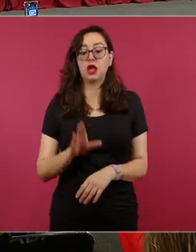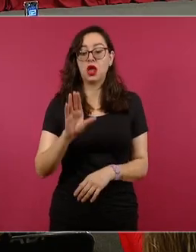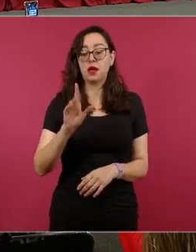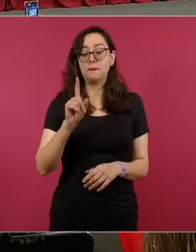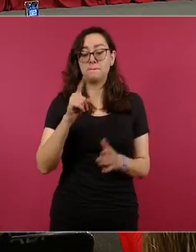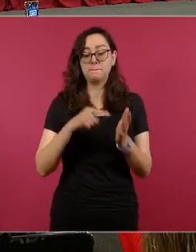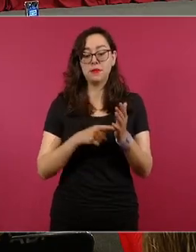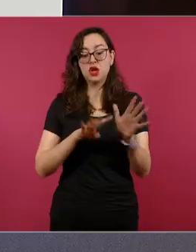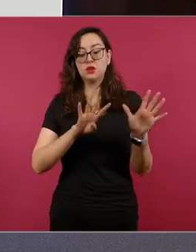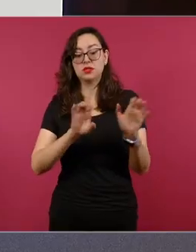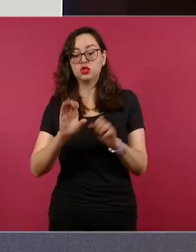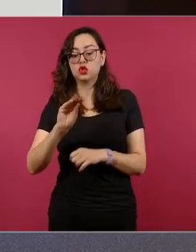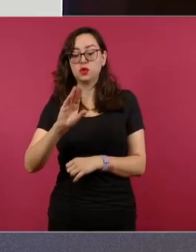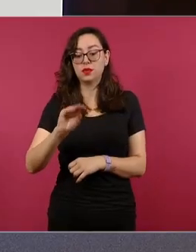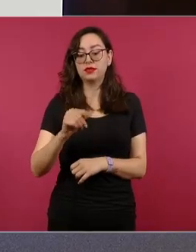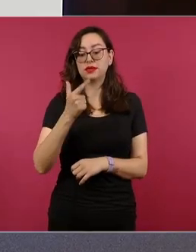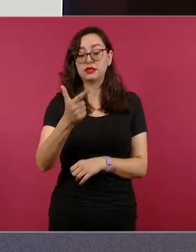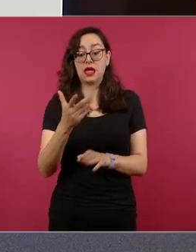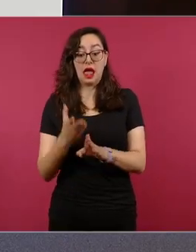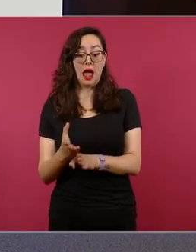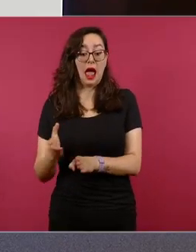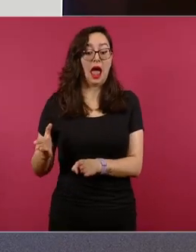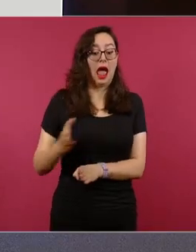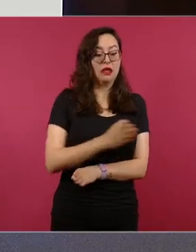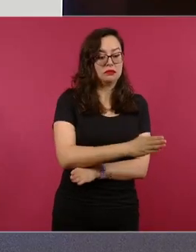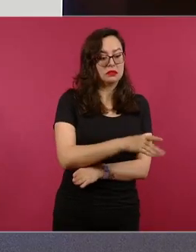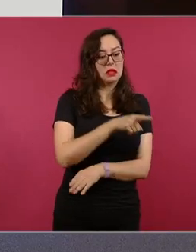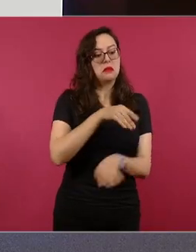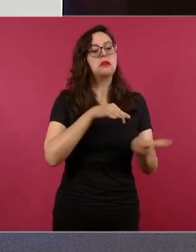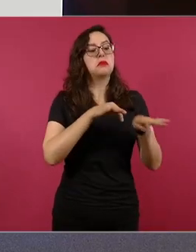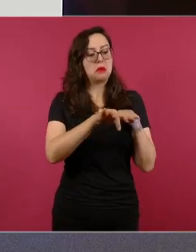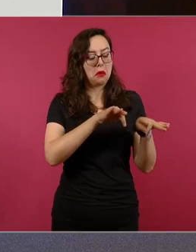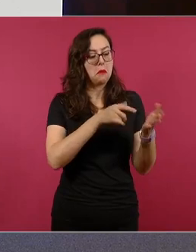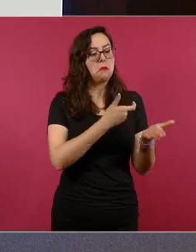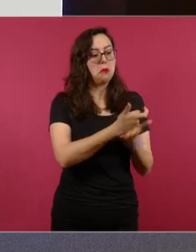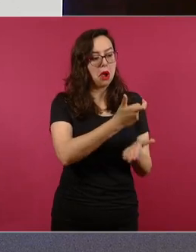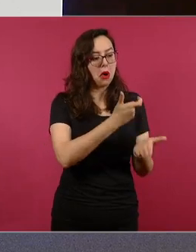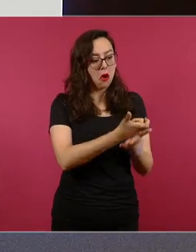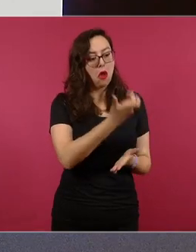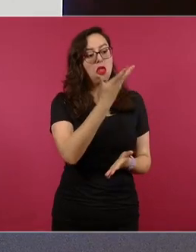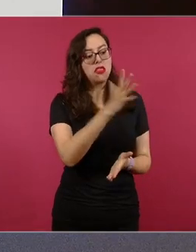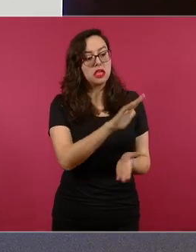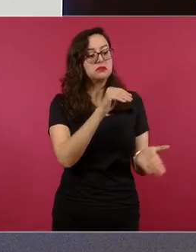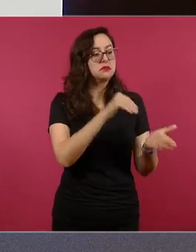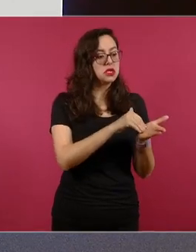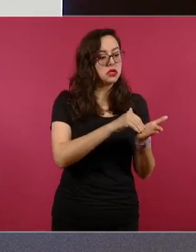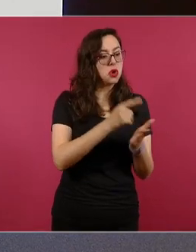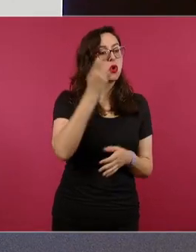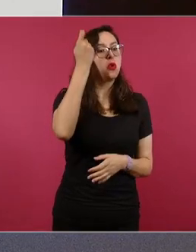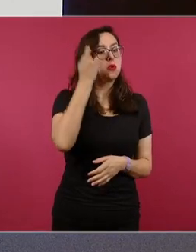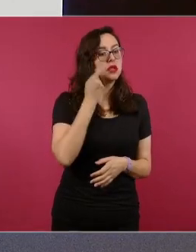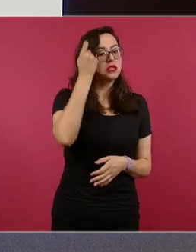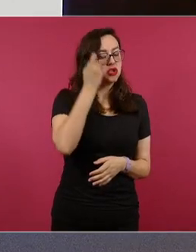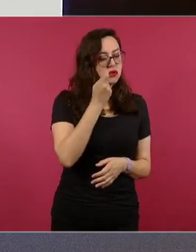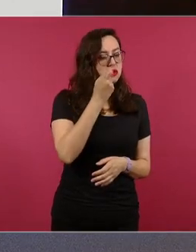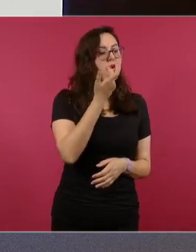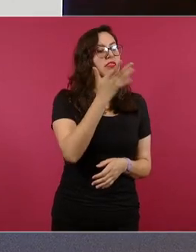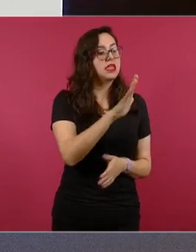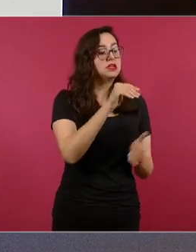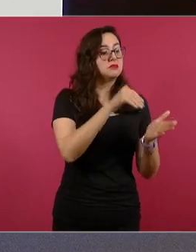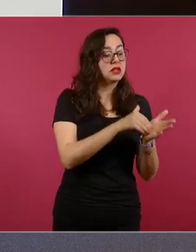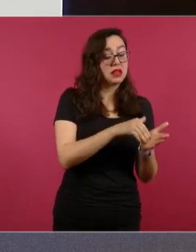con 10 mil. Con la reforma del 97 y del 2007 se empezaron a jubilar con 2 mil 700.